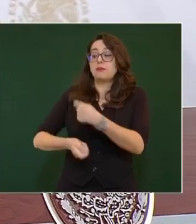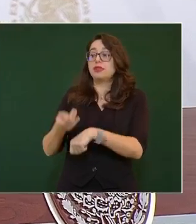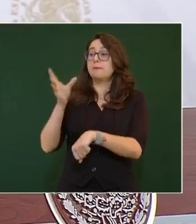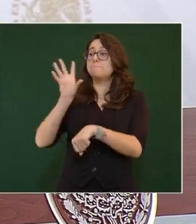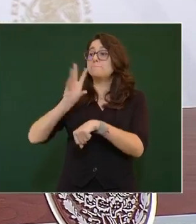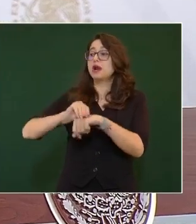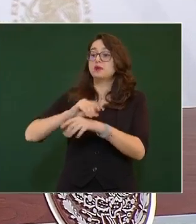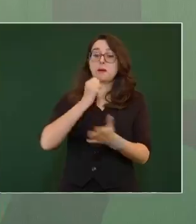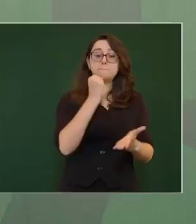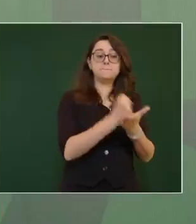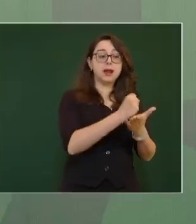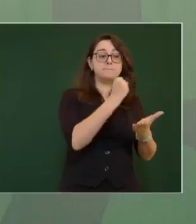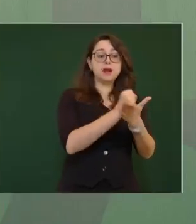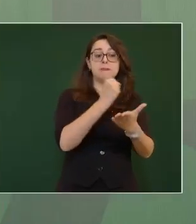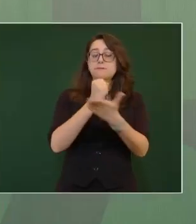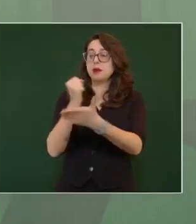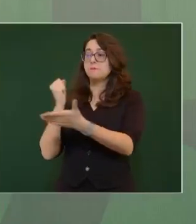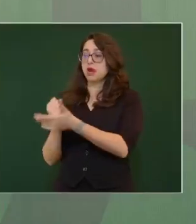de pasajeros y va a incluir